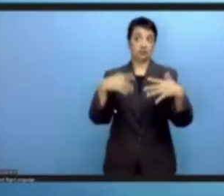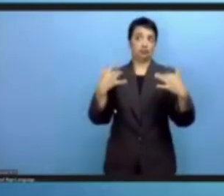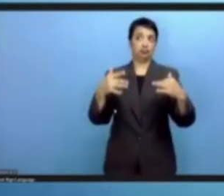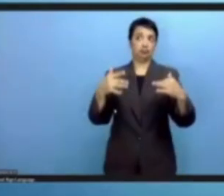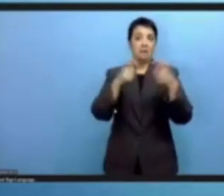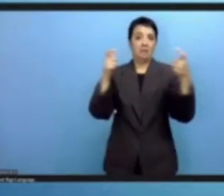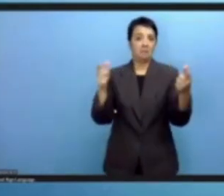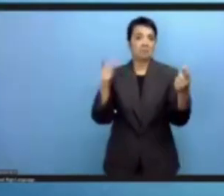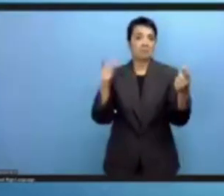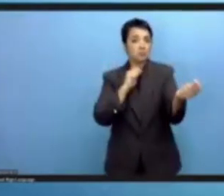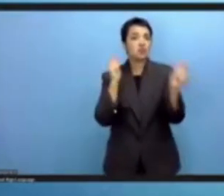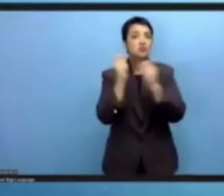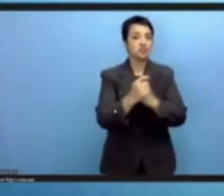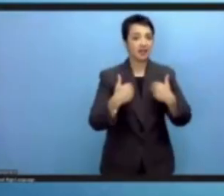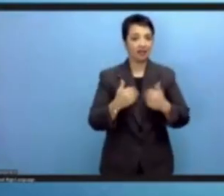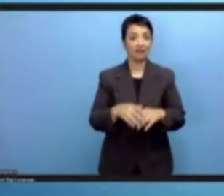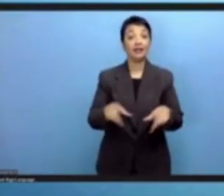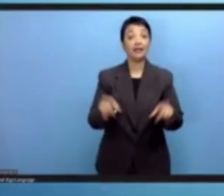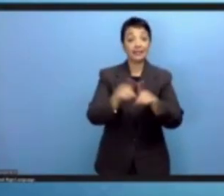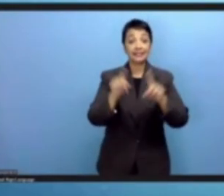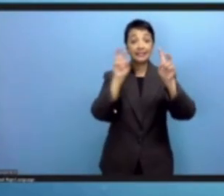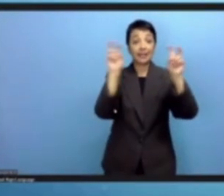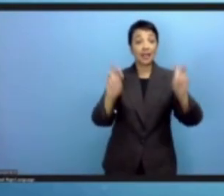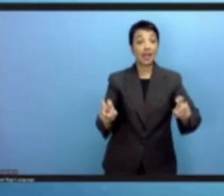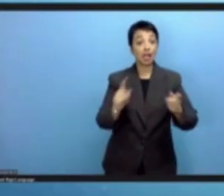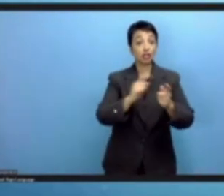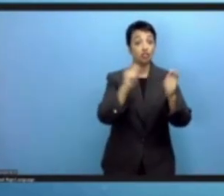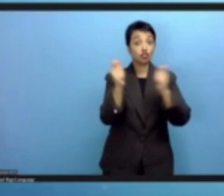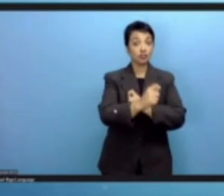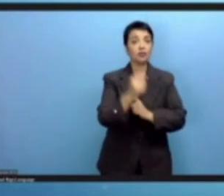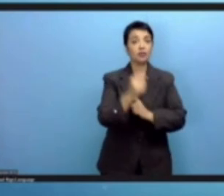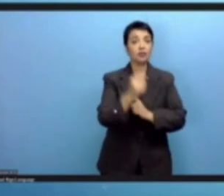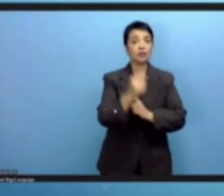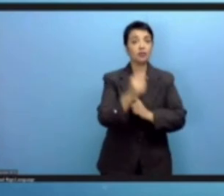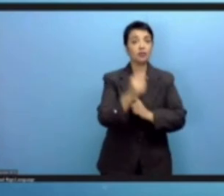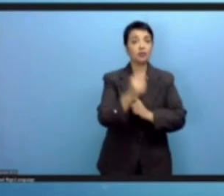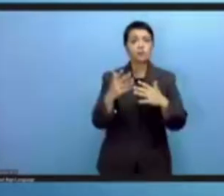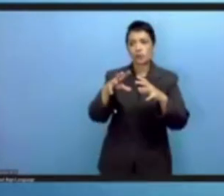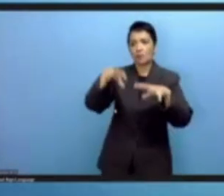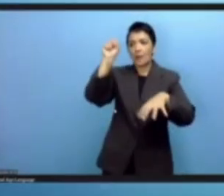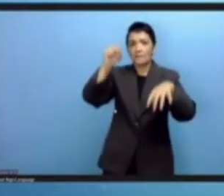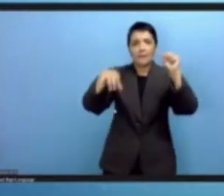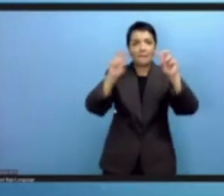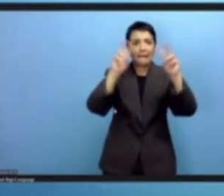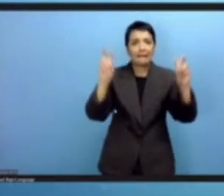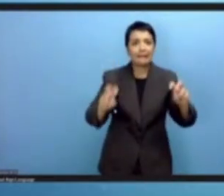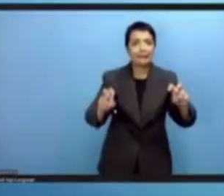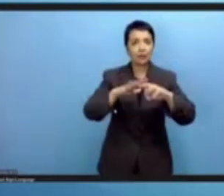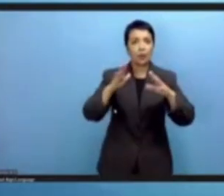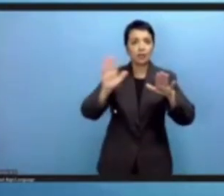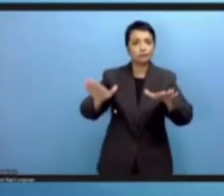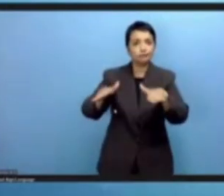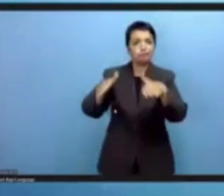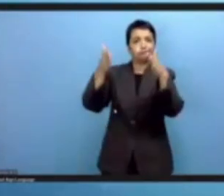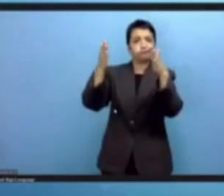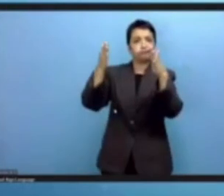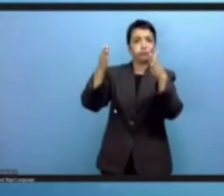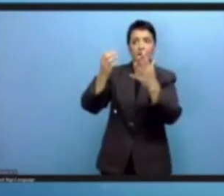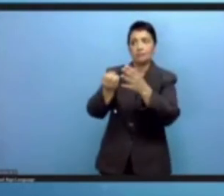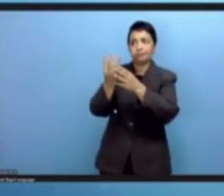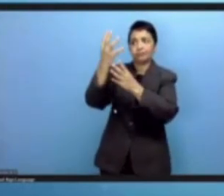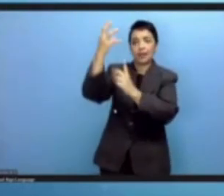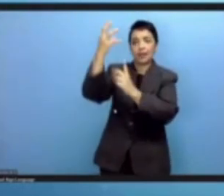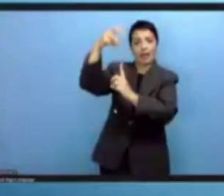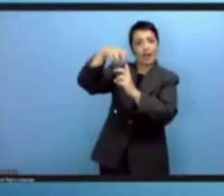verde la transición energética hay que para resolver los problemas energéticos en